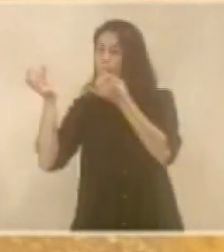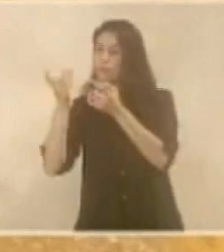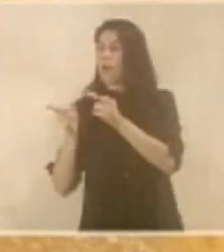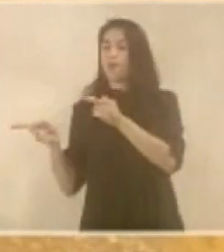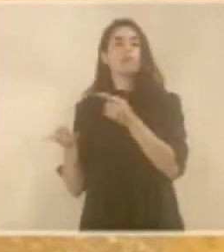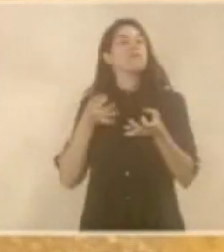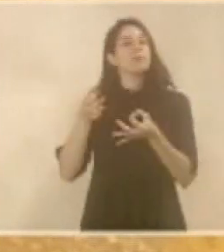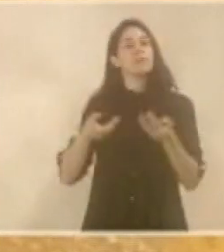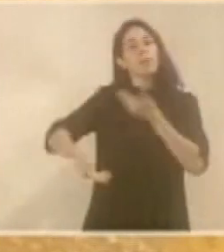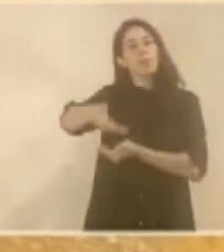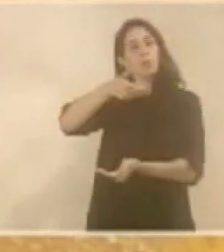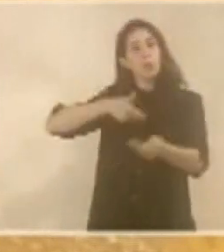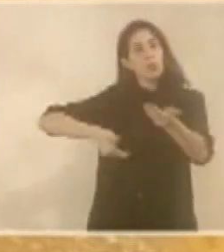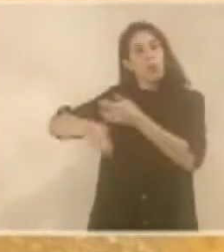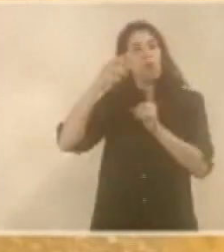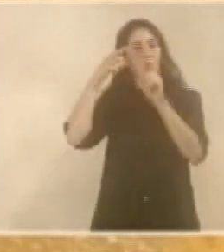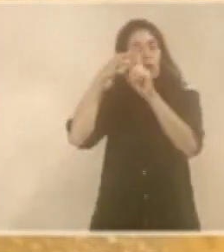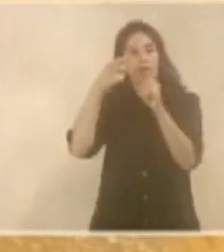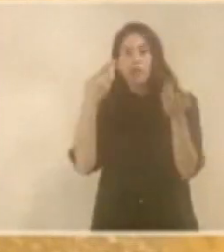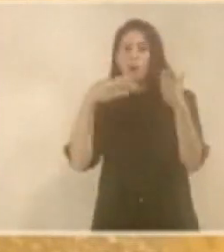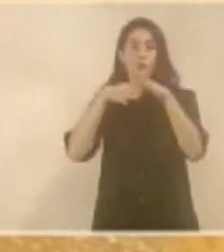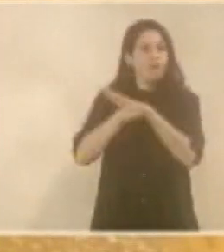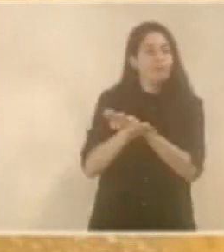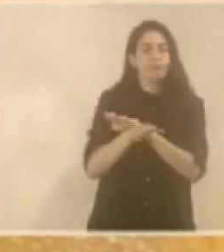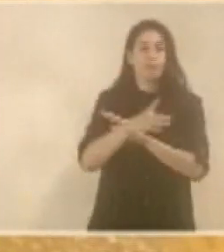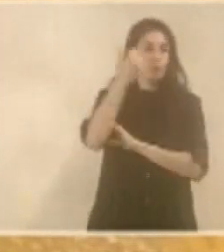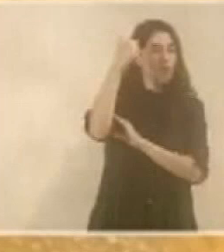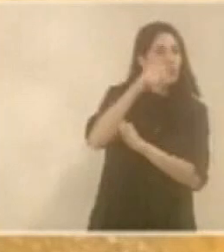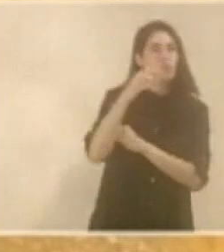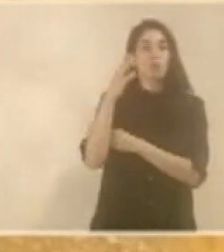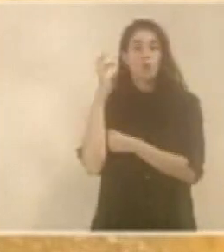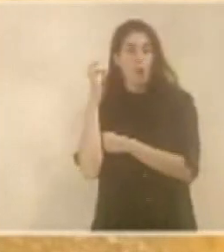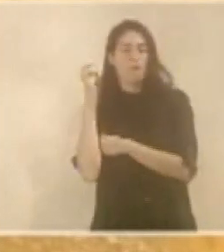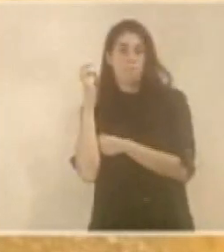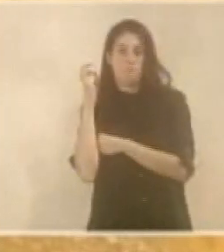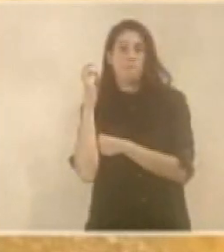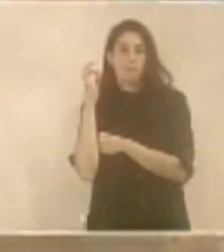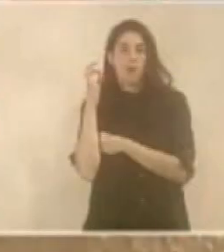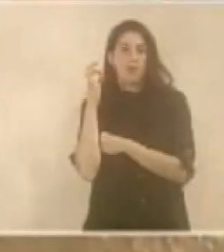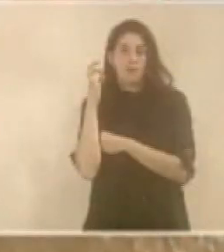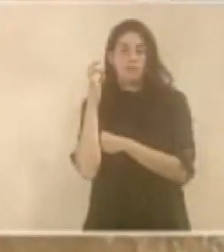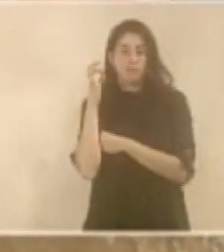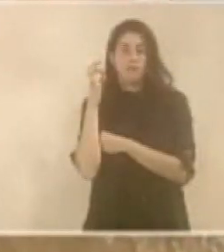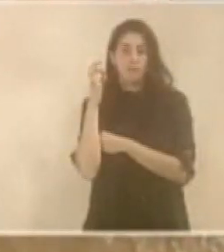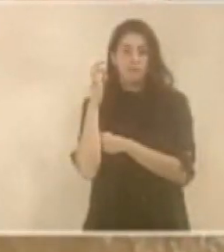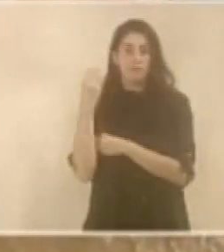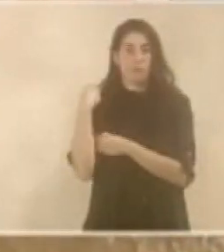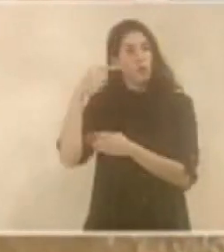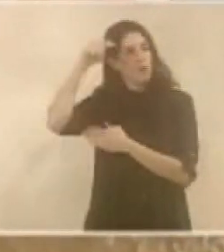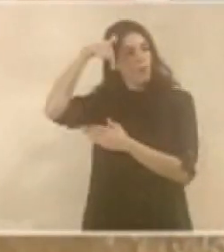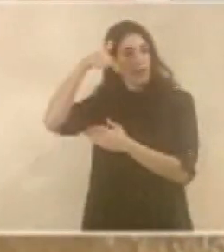favoreciendo siempre las relaciones de integración y presencia de las mujeres y hombres que sirven a España de uniforme en la vida cotidiana de